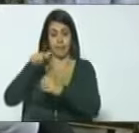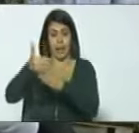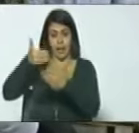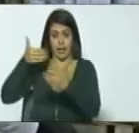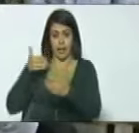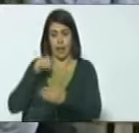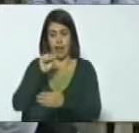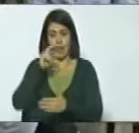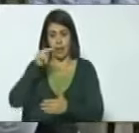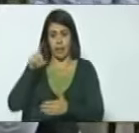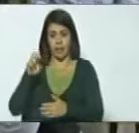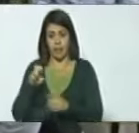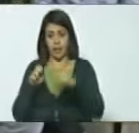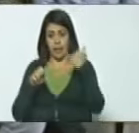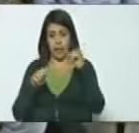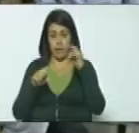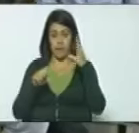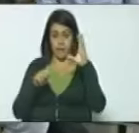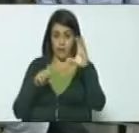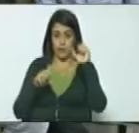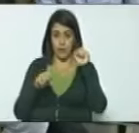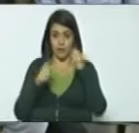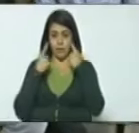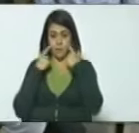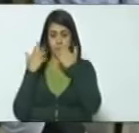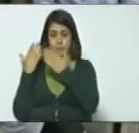Anthony Jiménez, outfield.